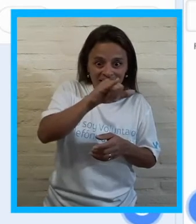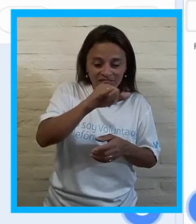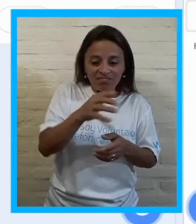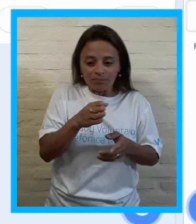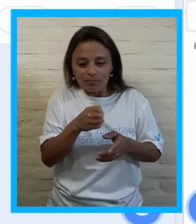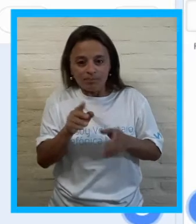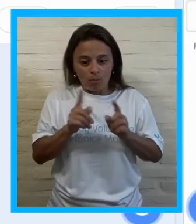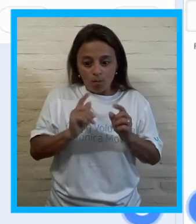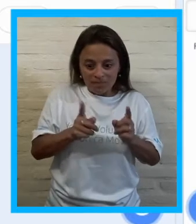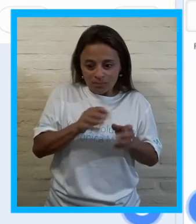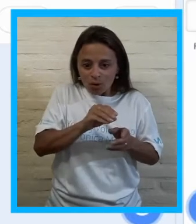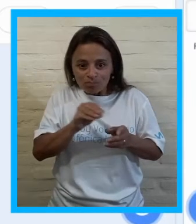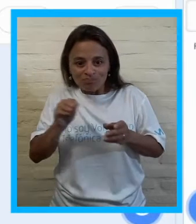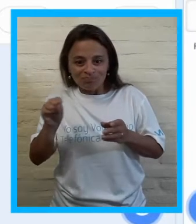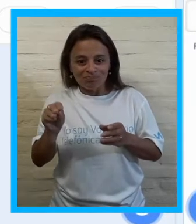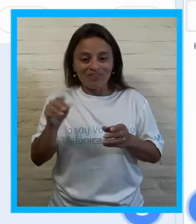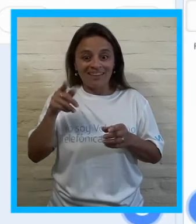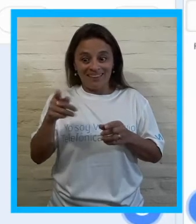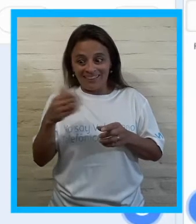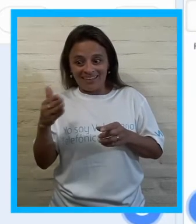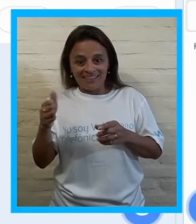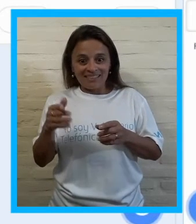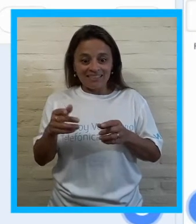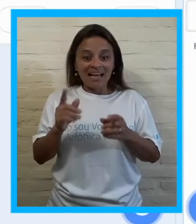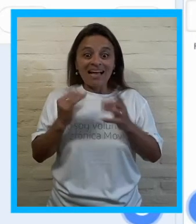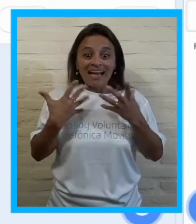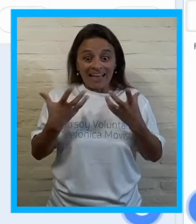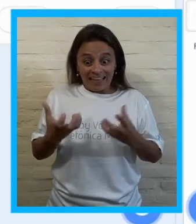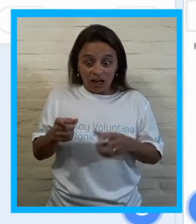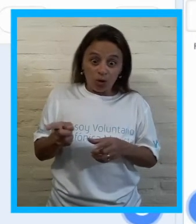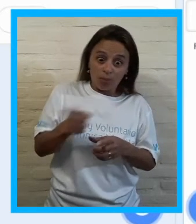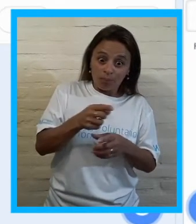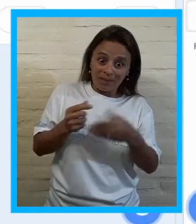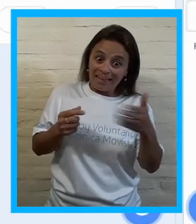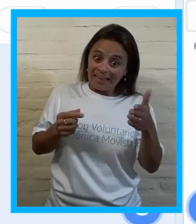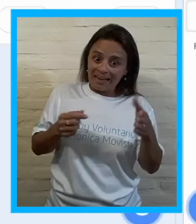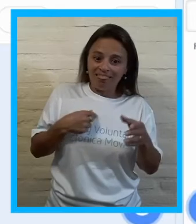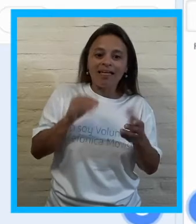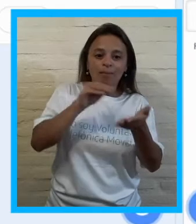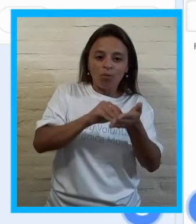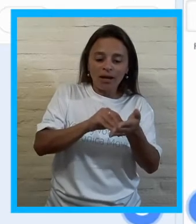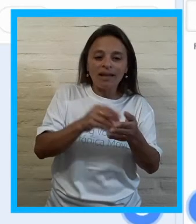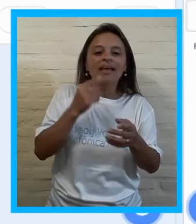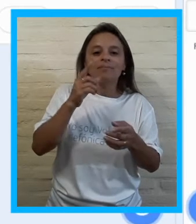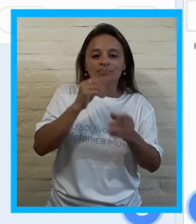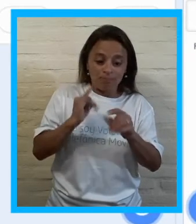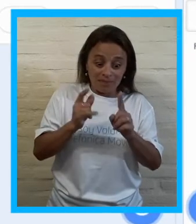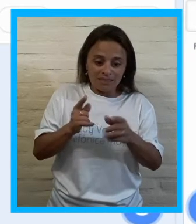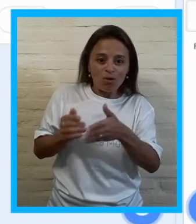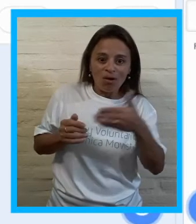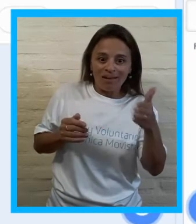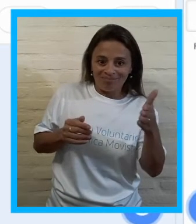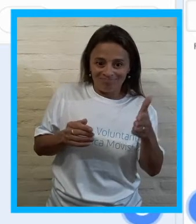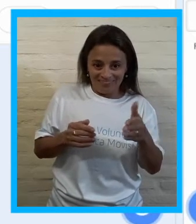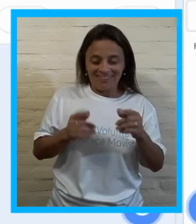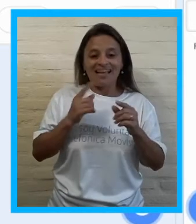se mueva a la derecha. Luego voy a duplicar estos bloques, pero voy a poner la tecla izquierda. En este caso tenemos que poner mover menos 10 para que